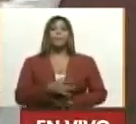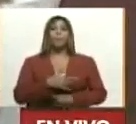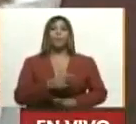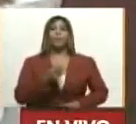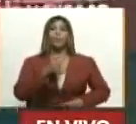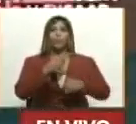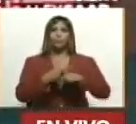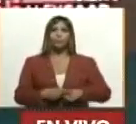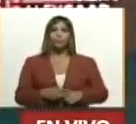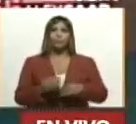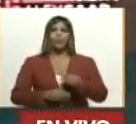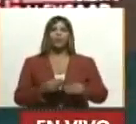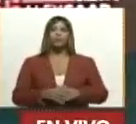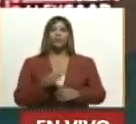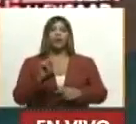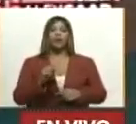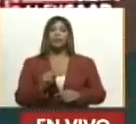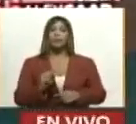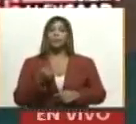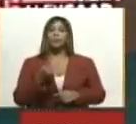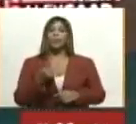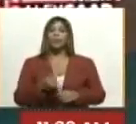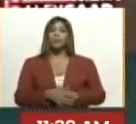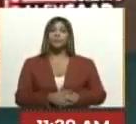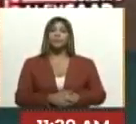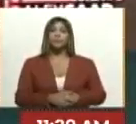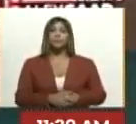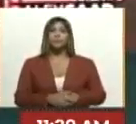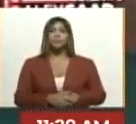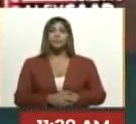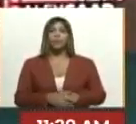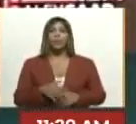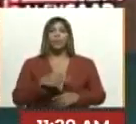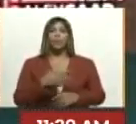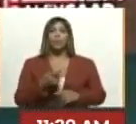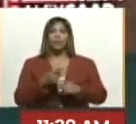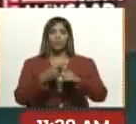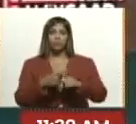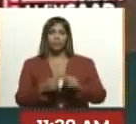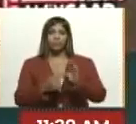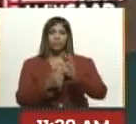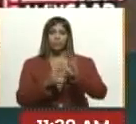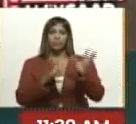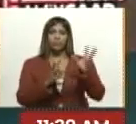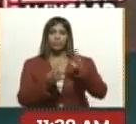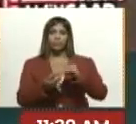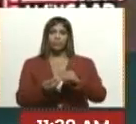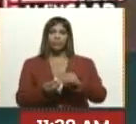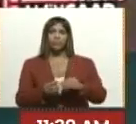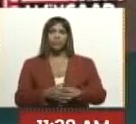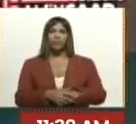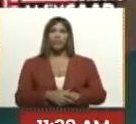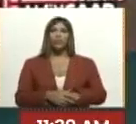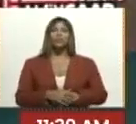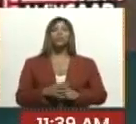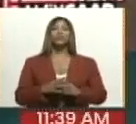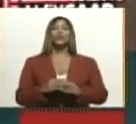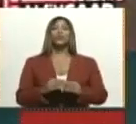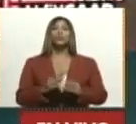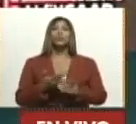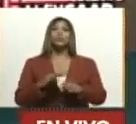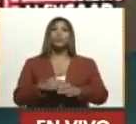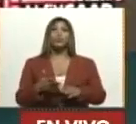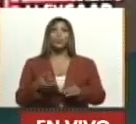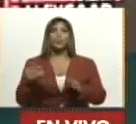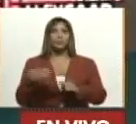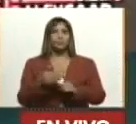haciendo. Creo que sería la primera vez que se logra sintetizar, ¿no?, todo esto de la